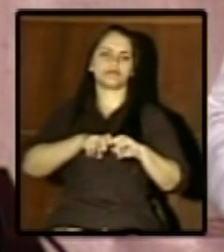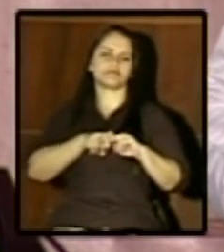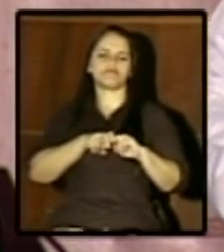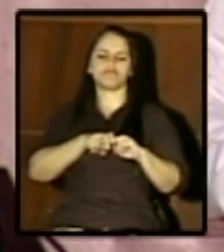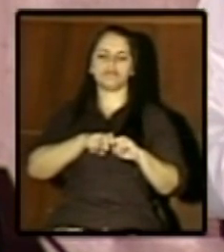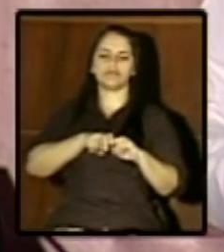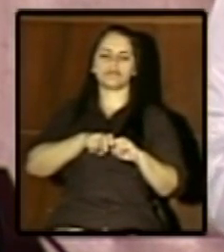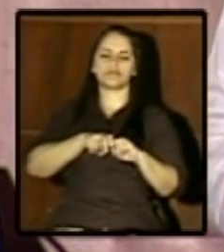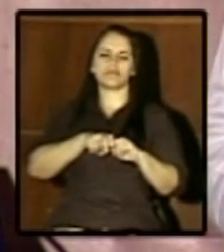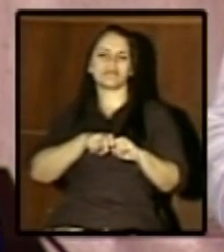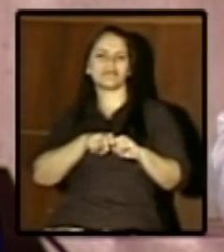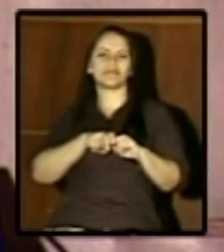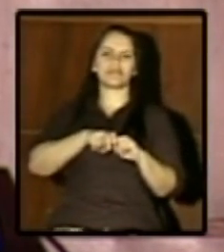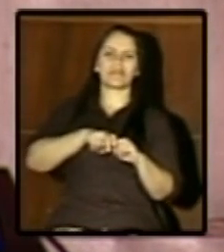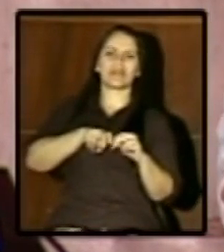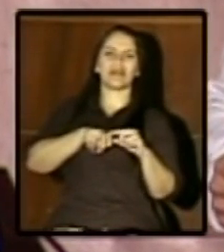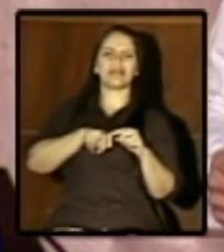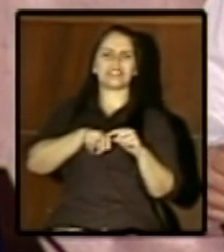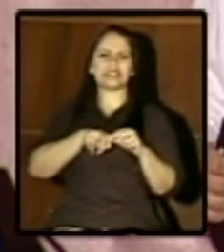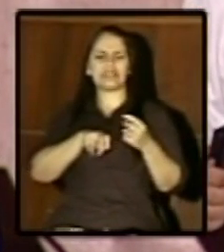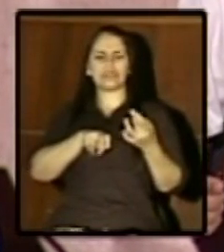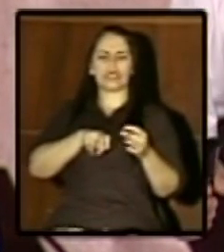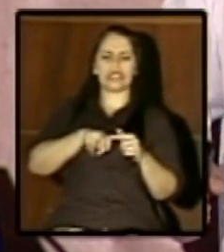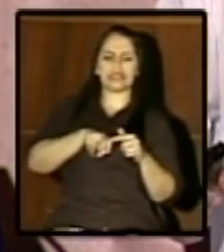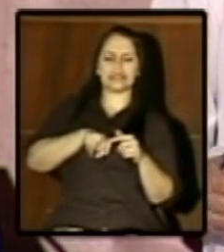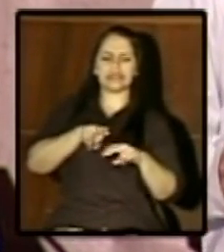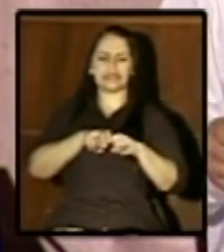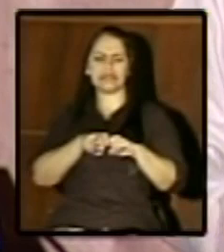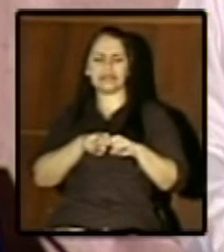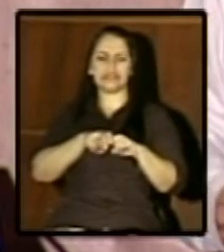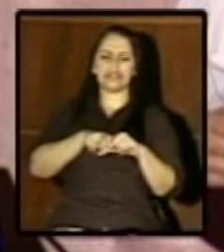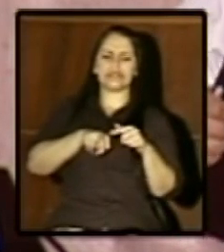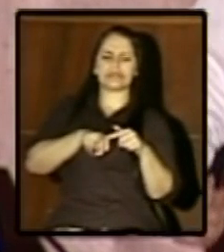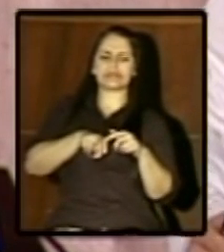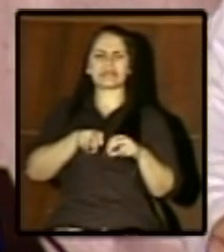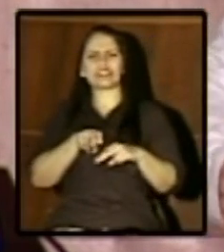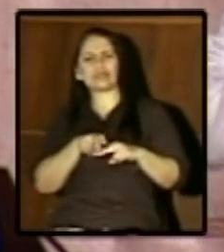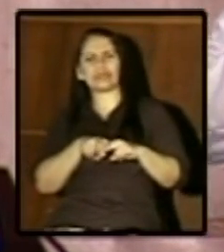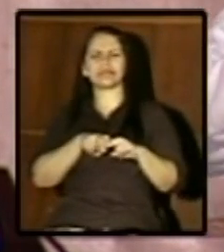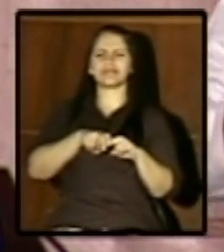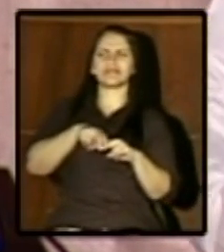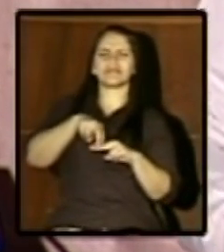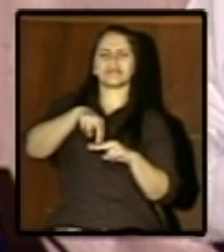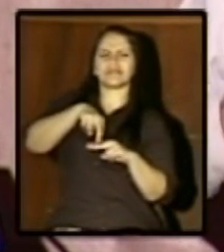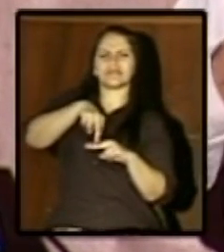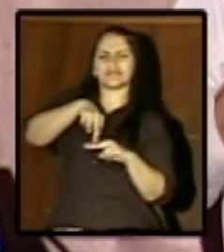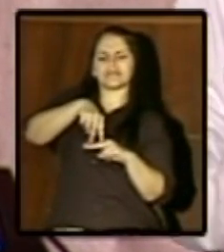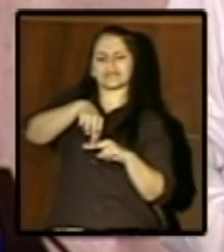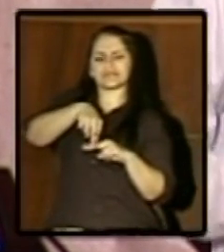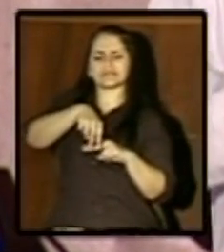comenzar el movimiento. O sea, es el paciente que está sentado y empieza con una inquietud en las rodillas y le duele y le molesta y se va a parar y